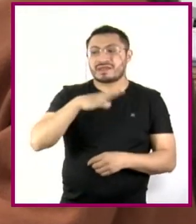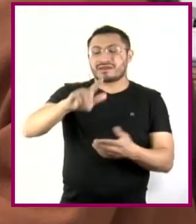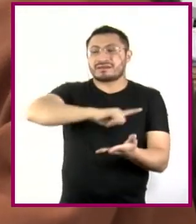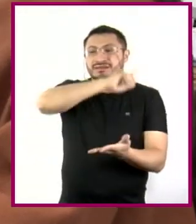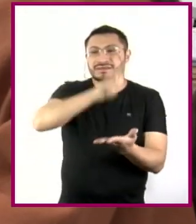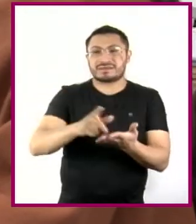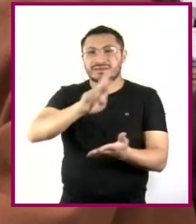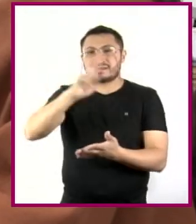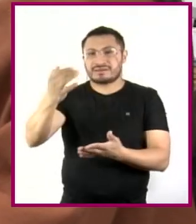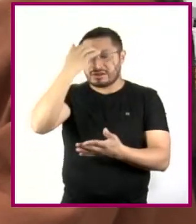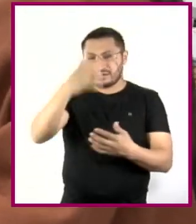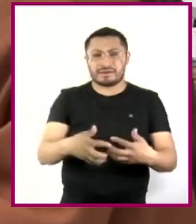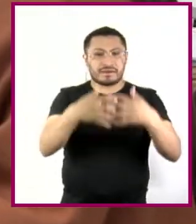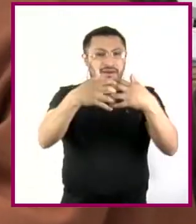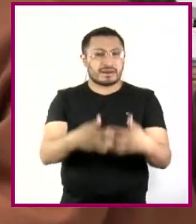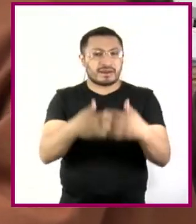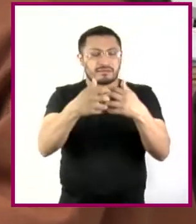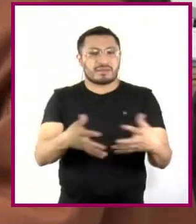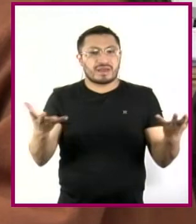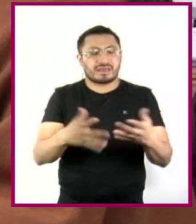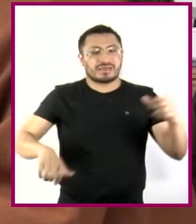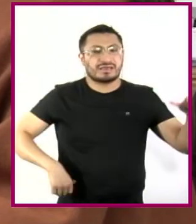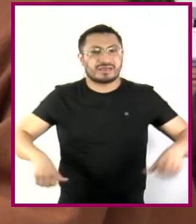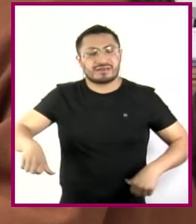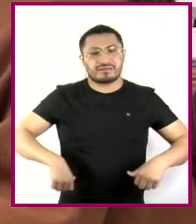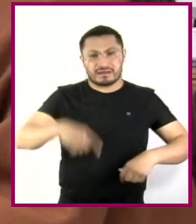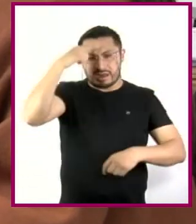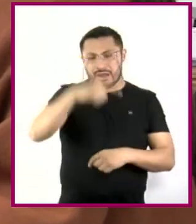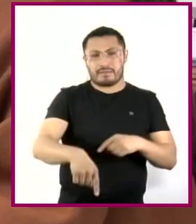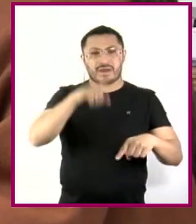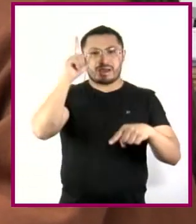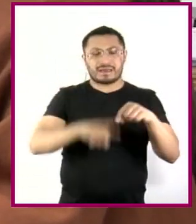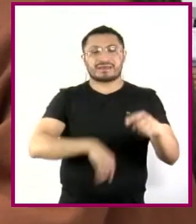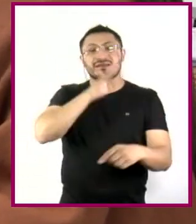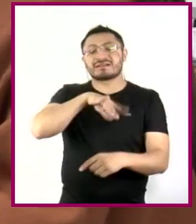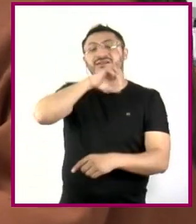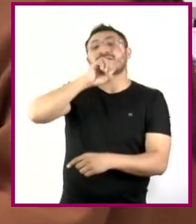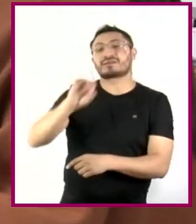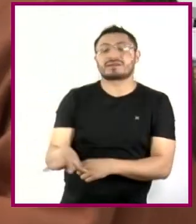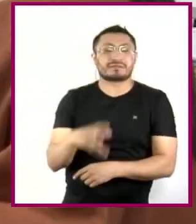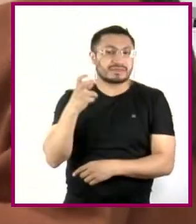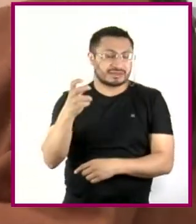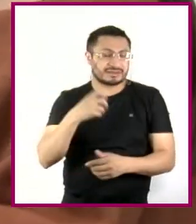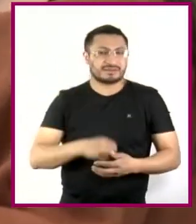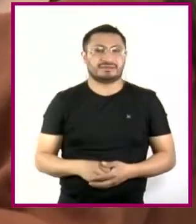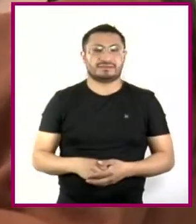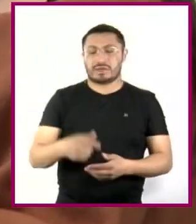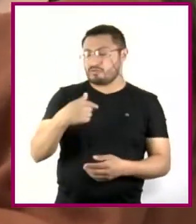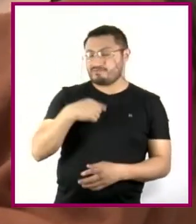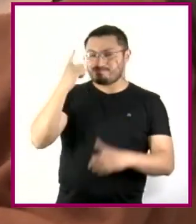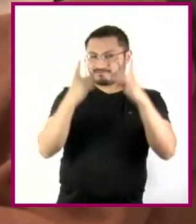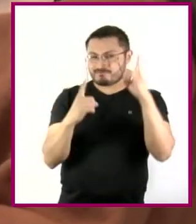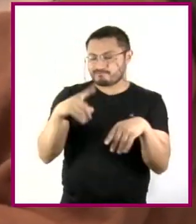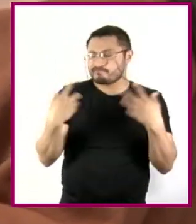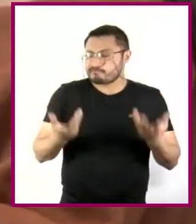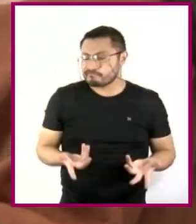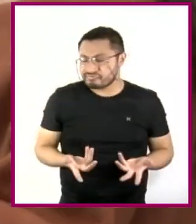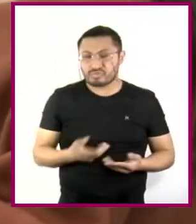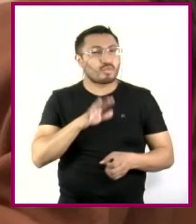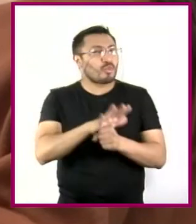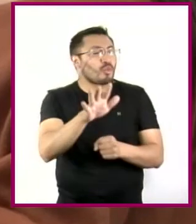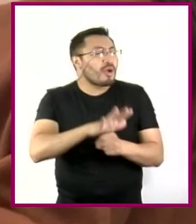las empresas o fábricas que realizan acciones para prevenir la contaminación. Tengo algunas dudas. ¿Cuál es?